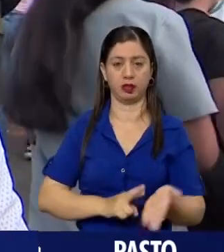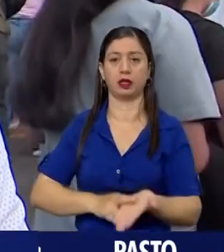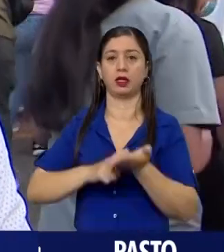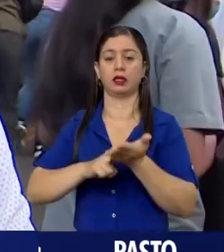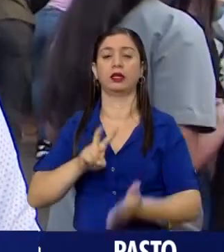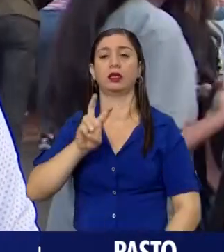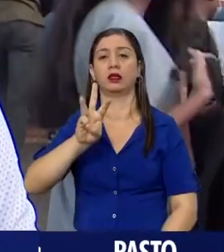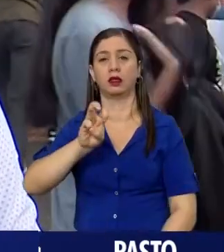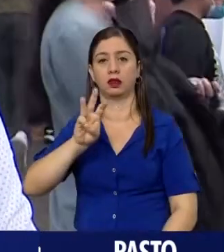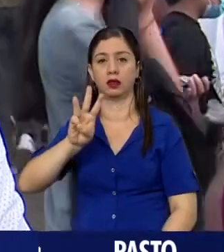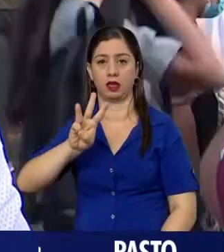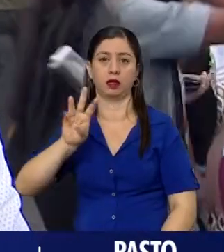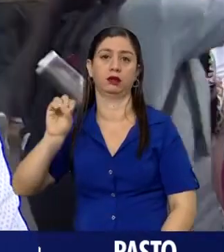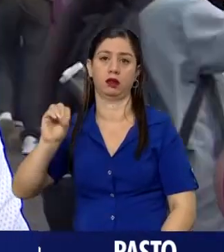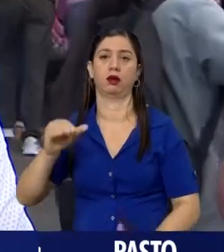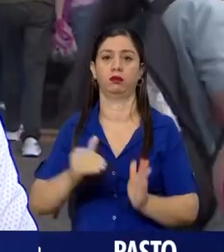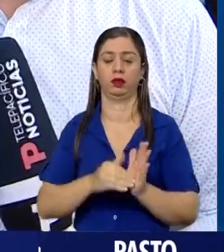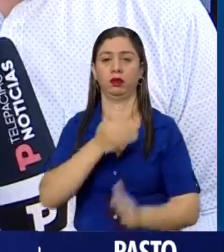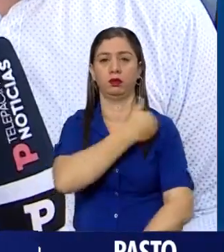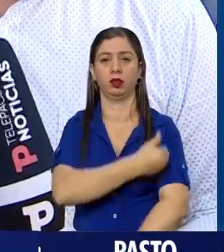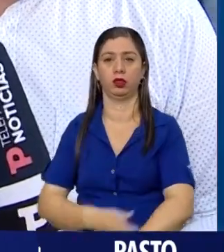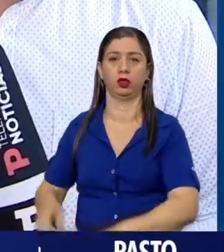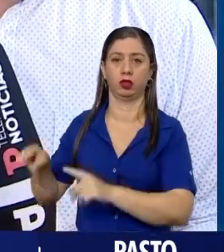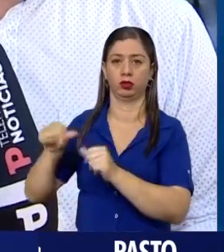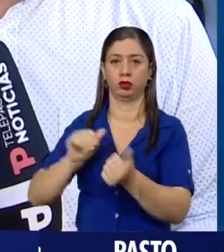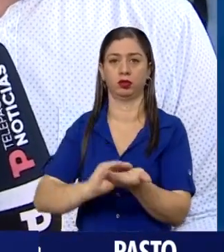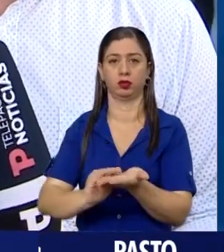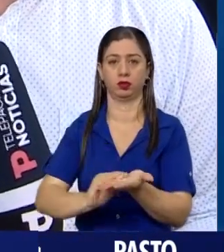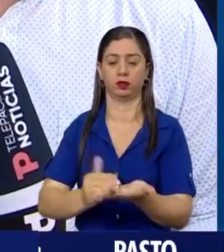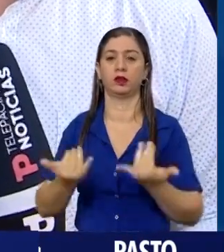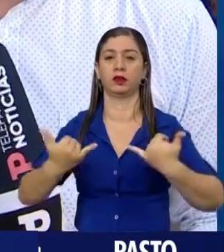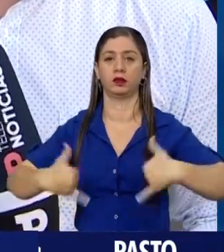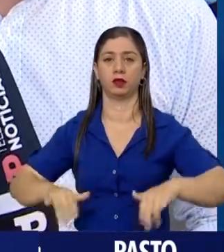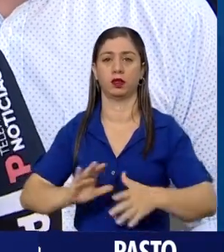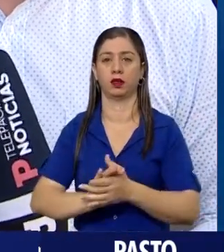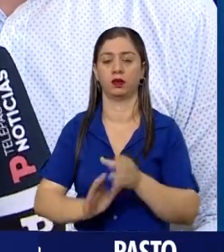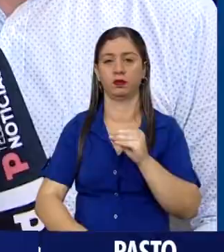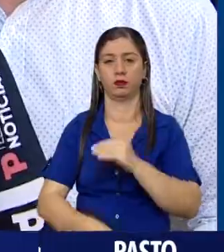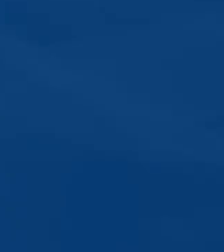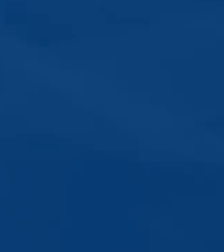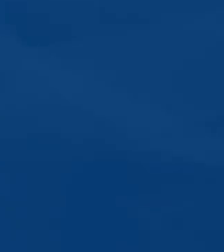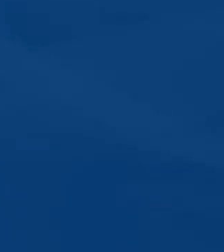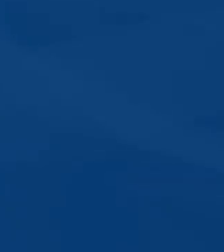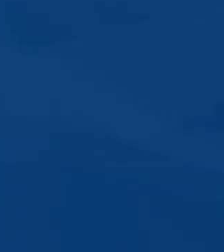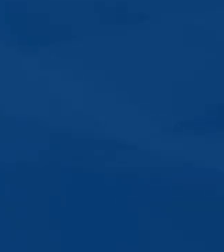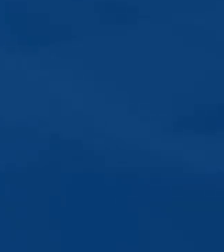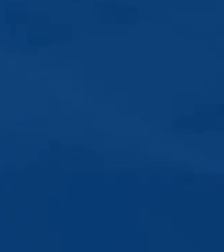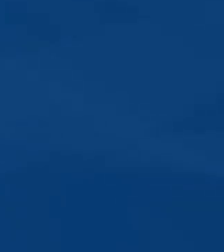costo de 30.000 millones de pesos. Yo me despido desde aquí del sur de Cali y continúo usted con más información desde el estudio.